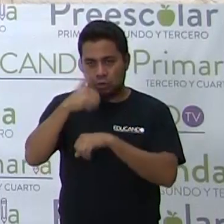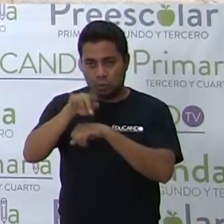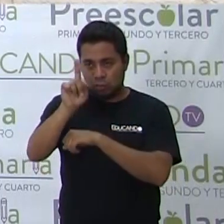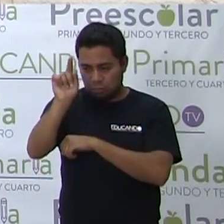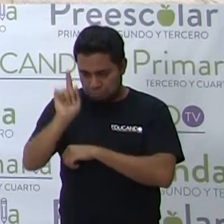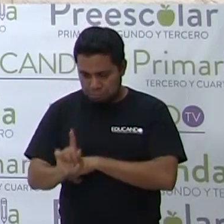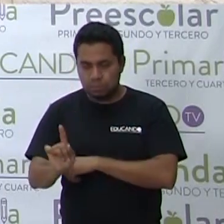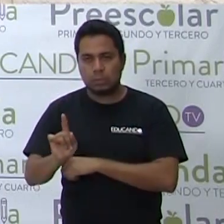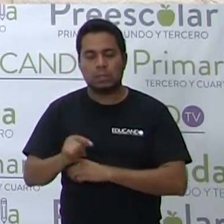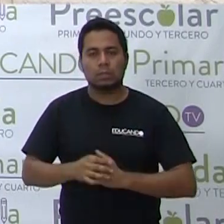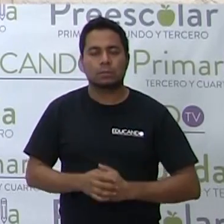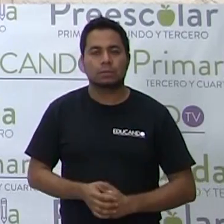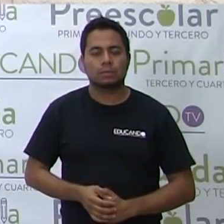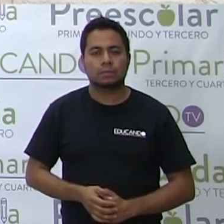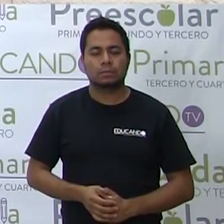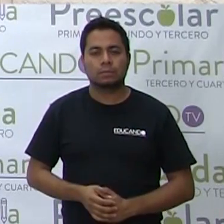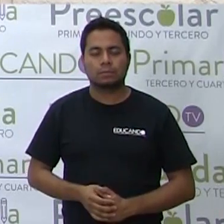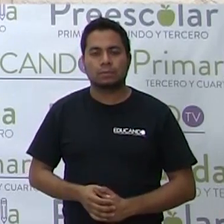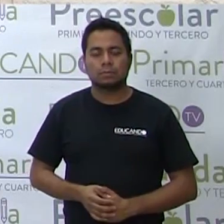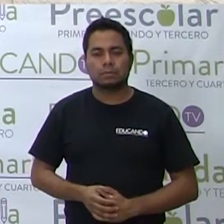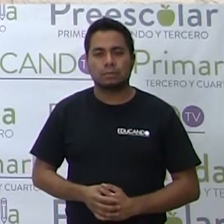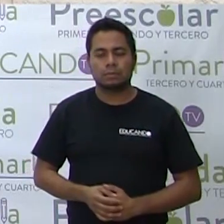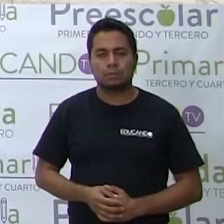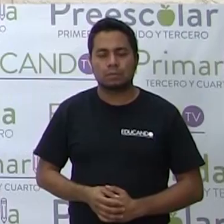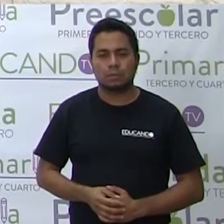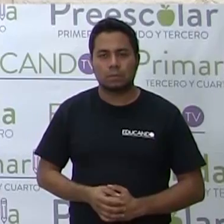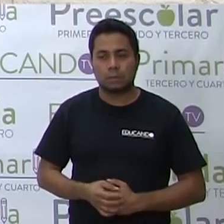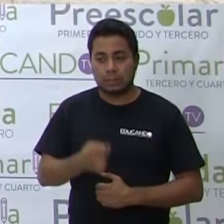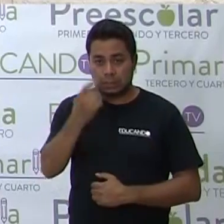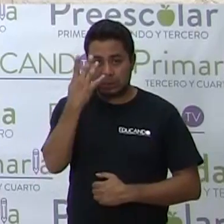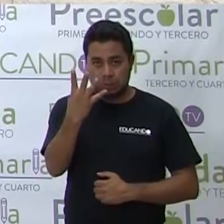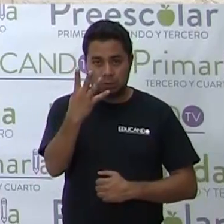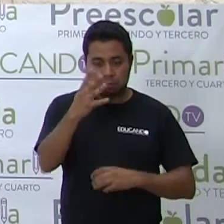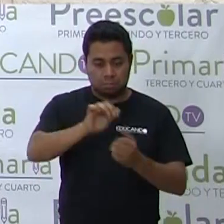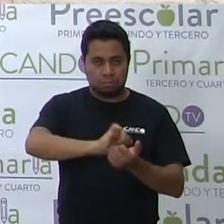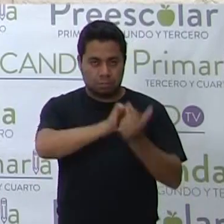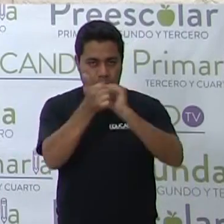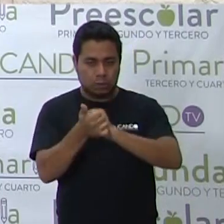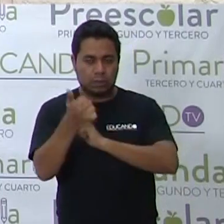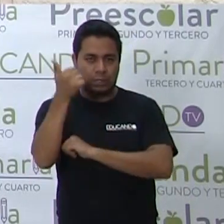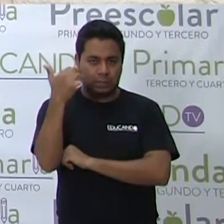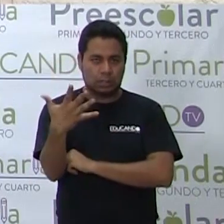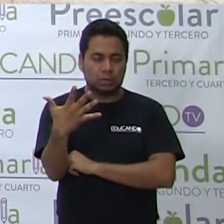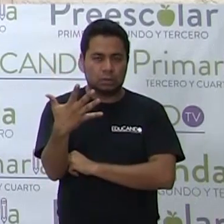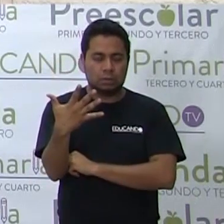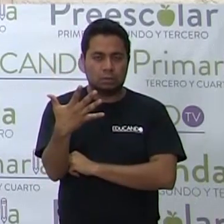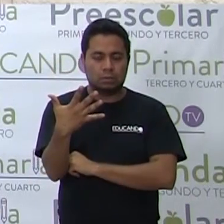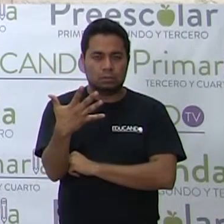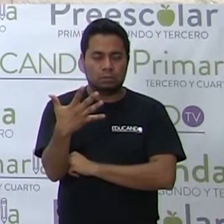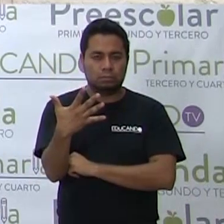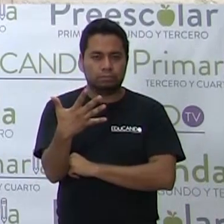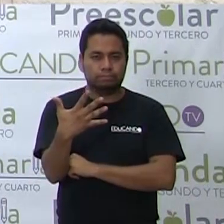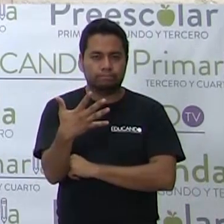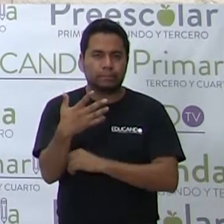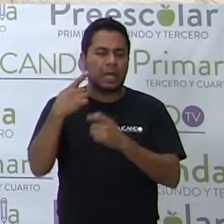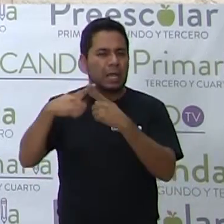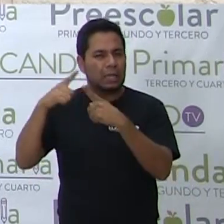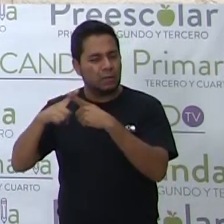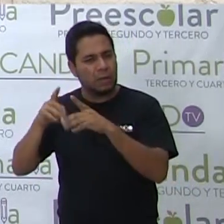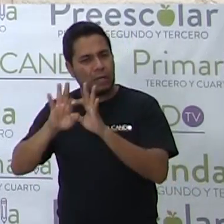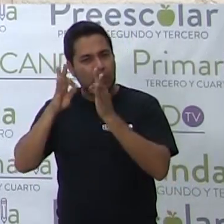1 Sí este 4 sí se vuelve cco sí Bueno hay varios